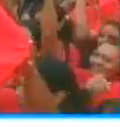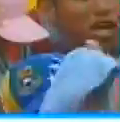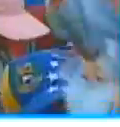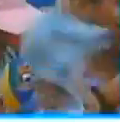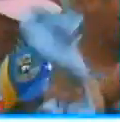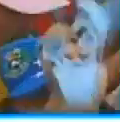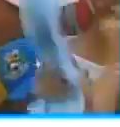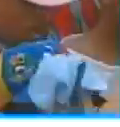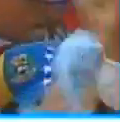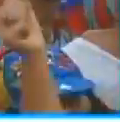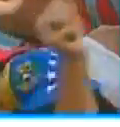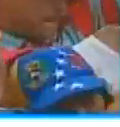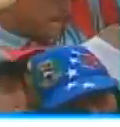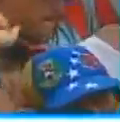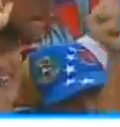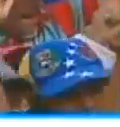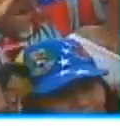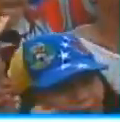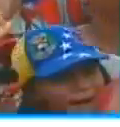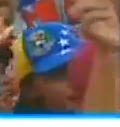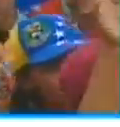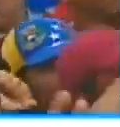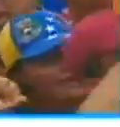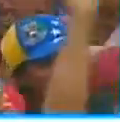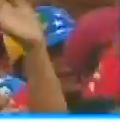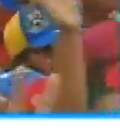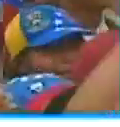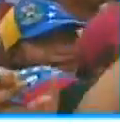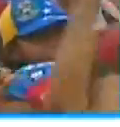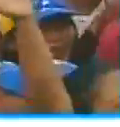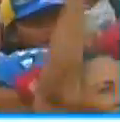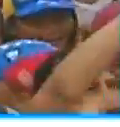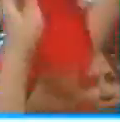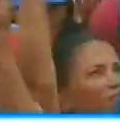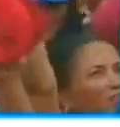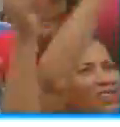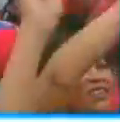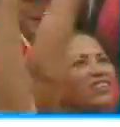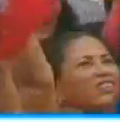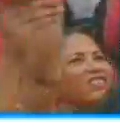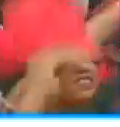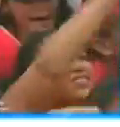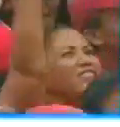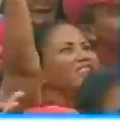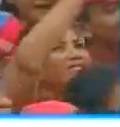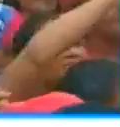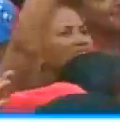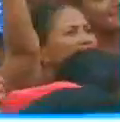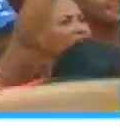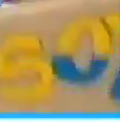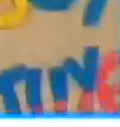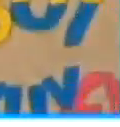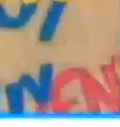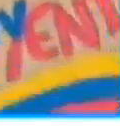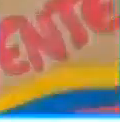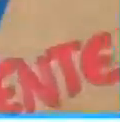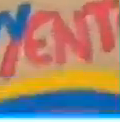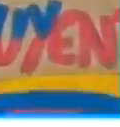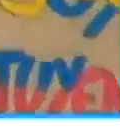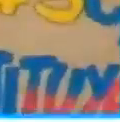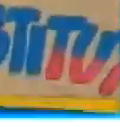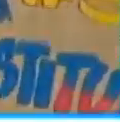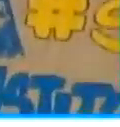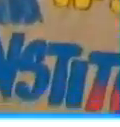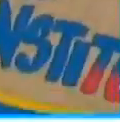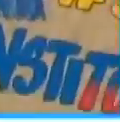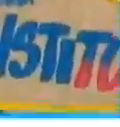la presencia de un milagro, de un despertar de la conciencia de las mayorías, porque la gente se cansó de la violencia, de la amenaza. La